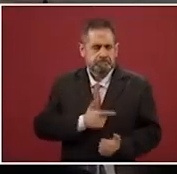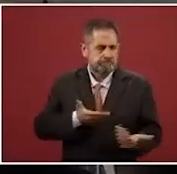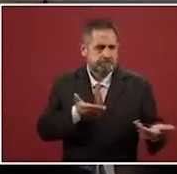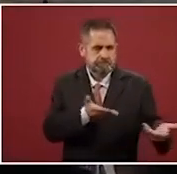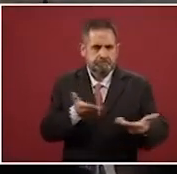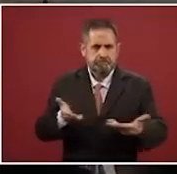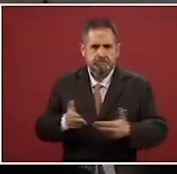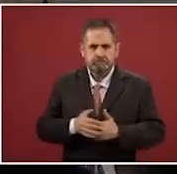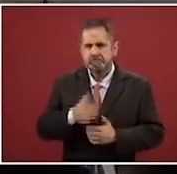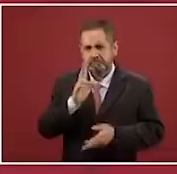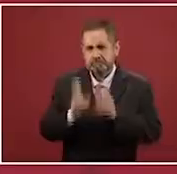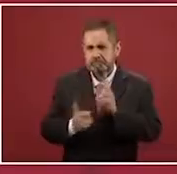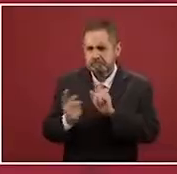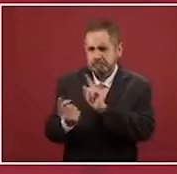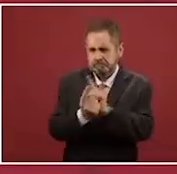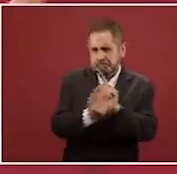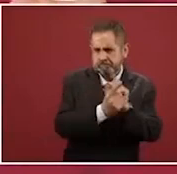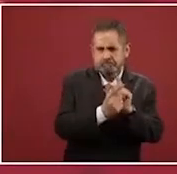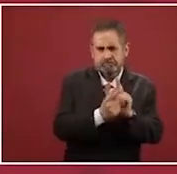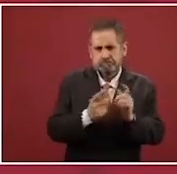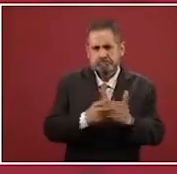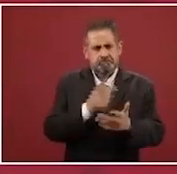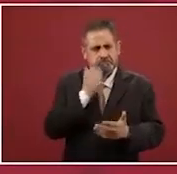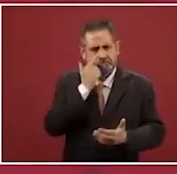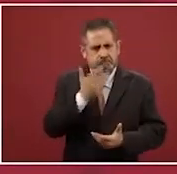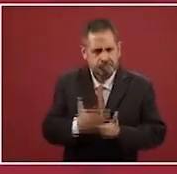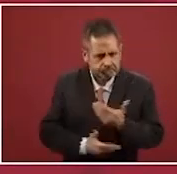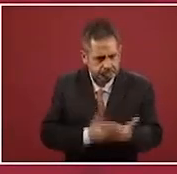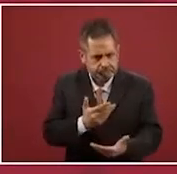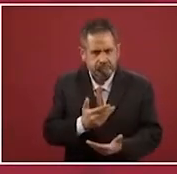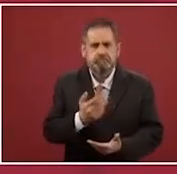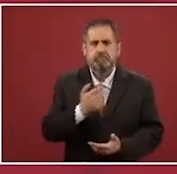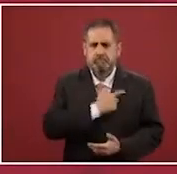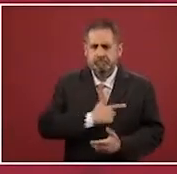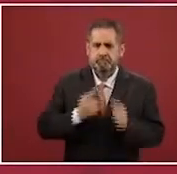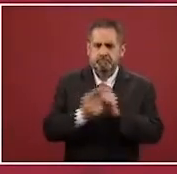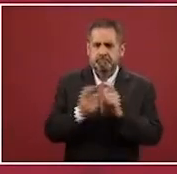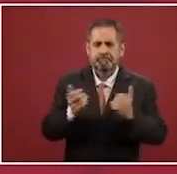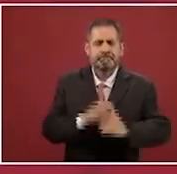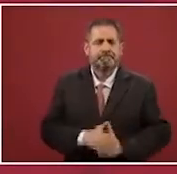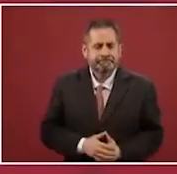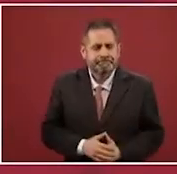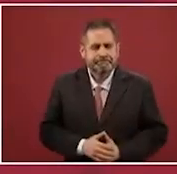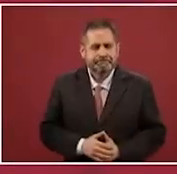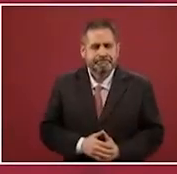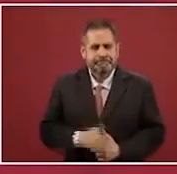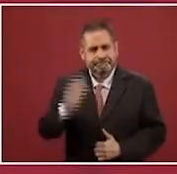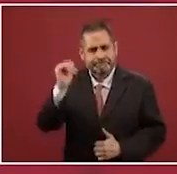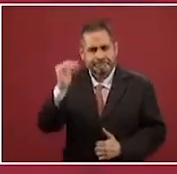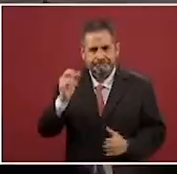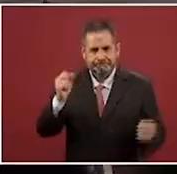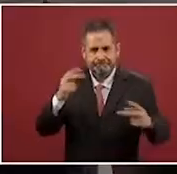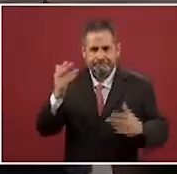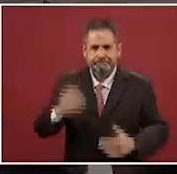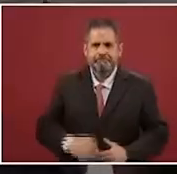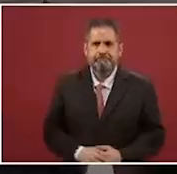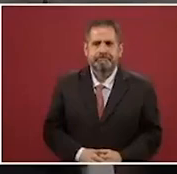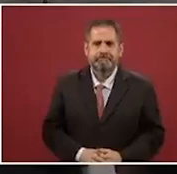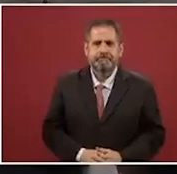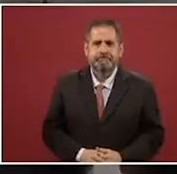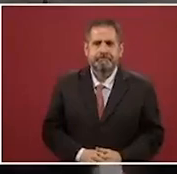ustedes. Hemos llegado a hablar en muchas ocasiones y lo que se les ofrezca, estamos para servirles en la Profeco. Muchas gracias.